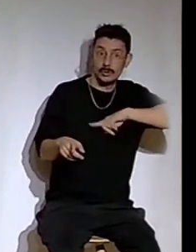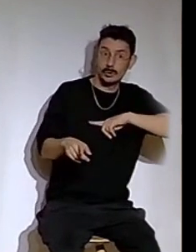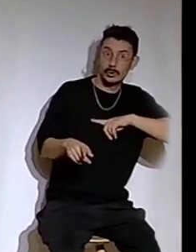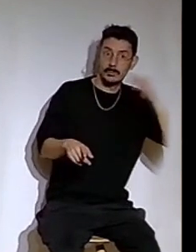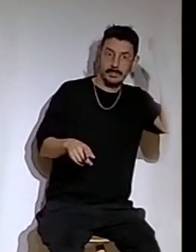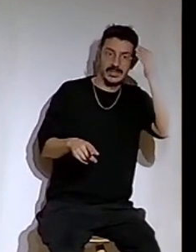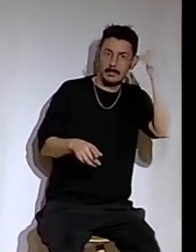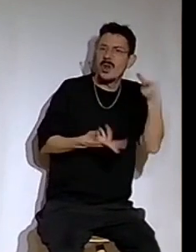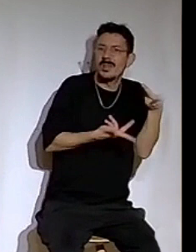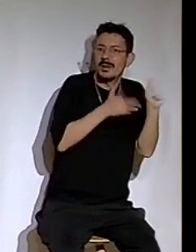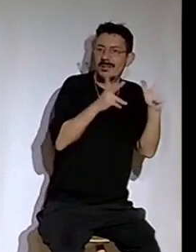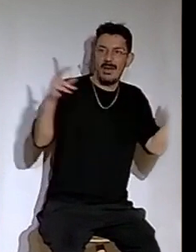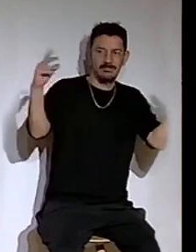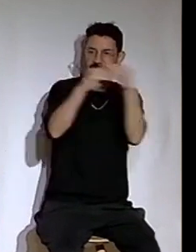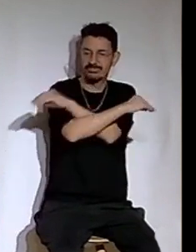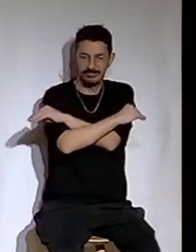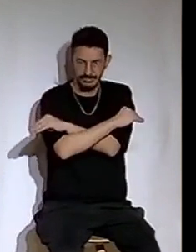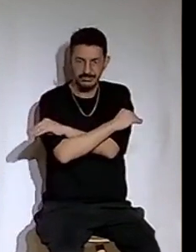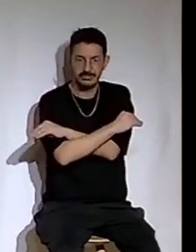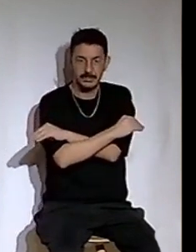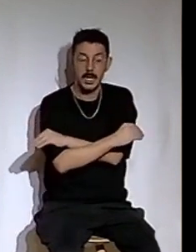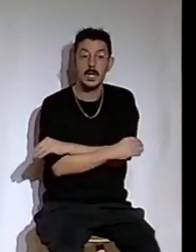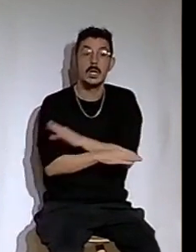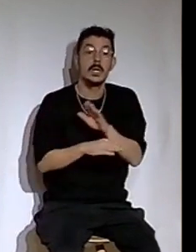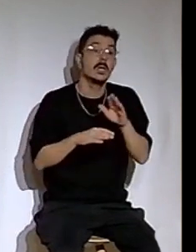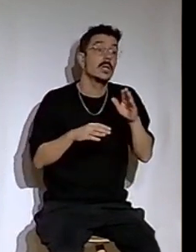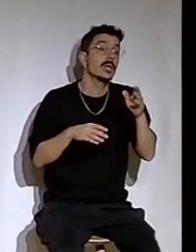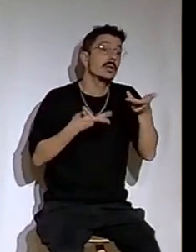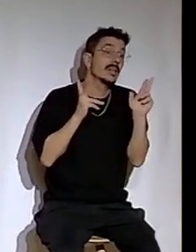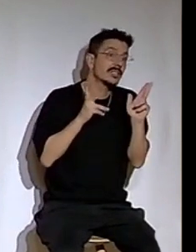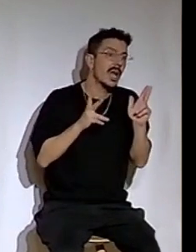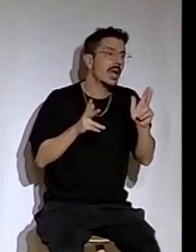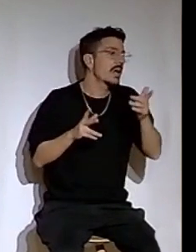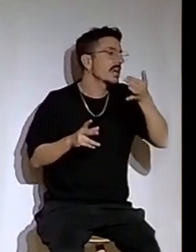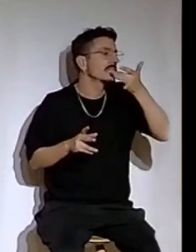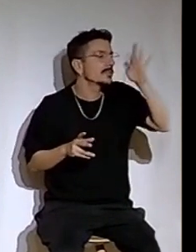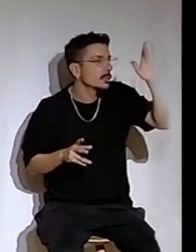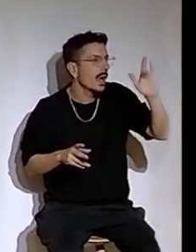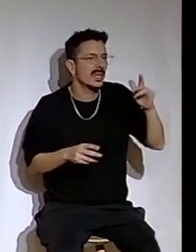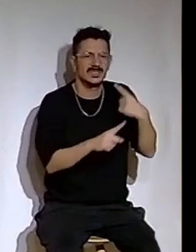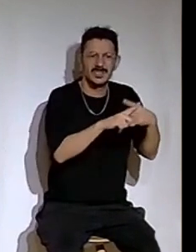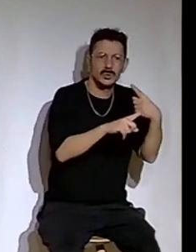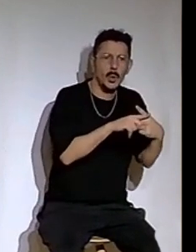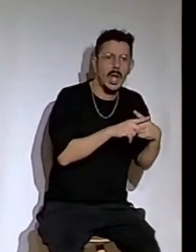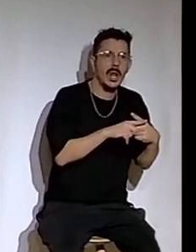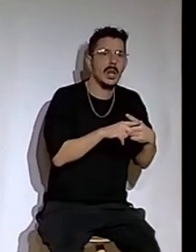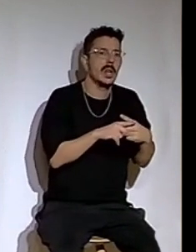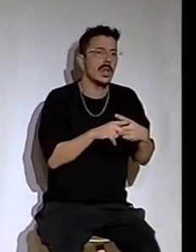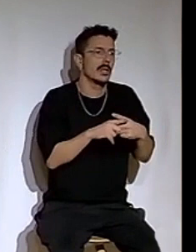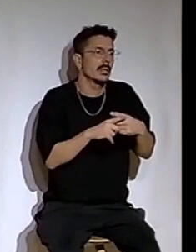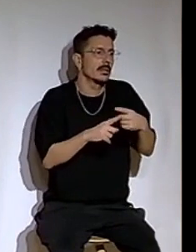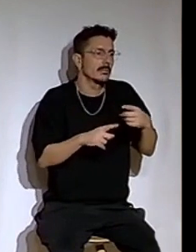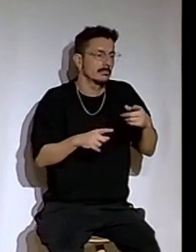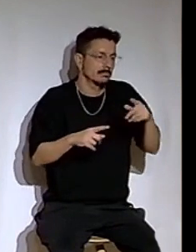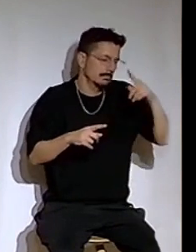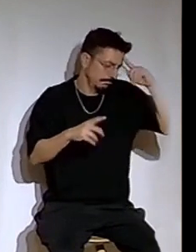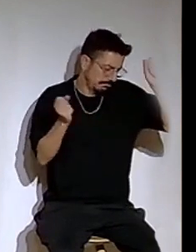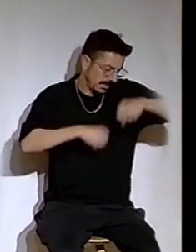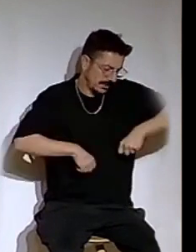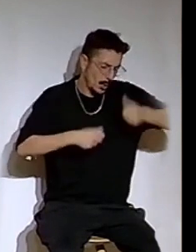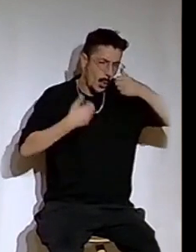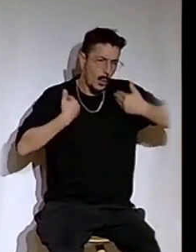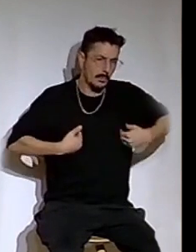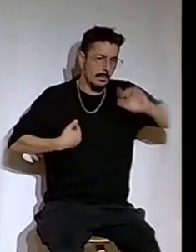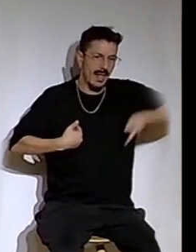nuestros propios cuerpos o cómo entenderemos cualquier tipo de noción de vínculo o de familia que podemos crear en nuestras vidas